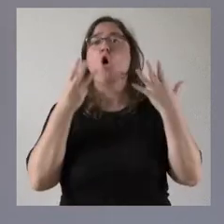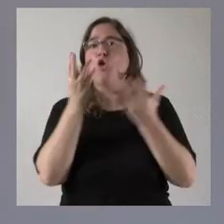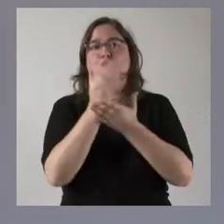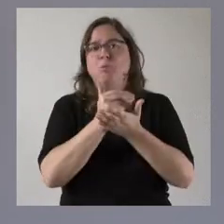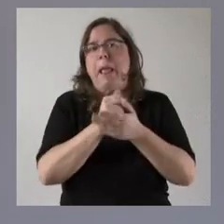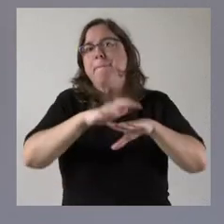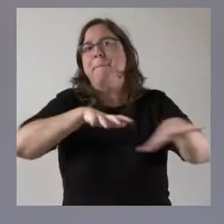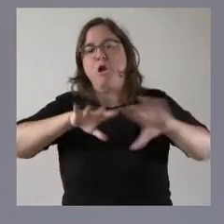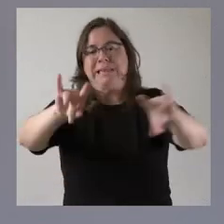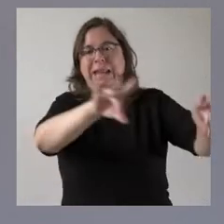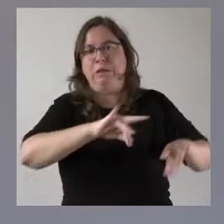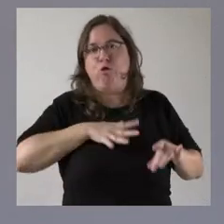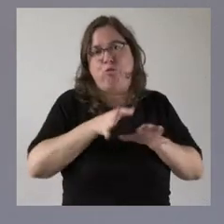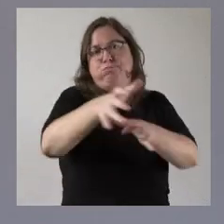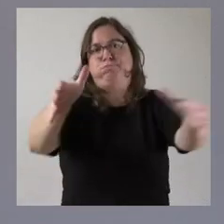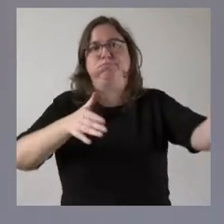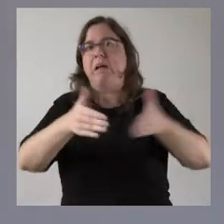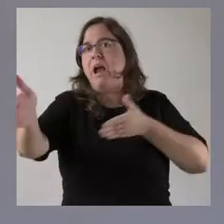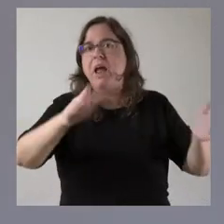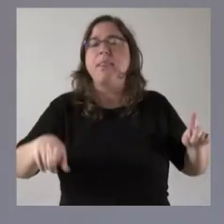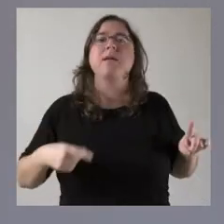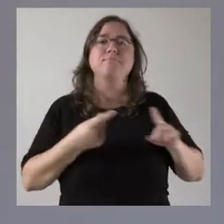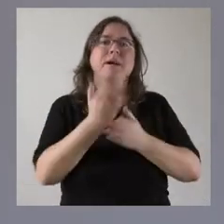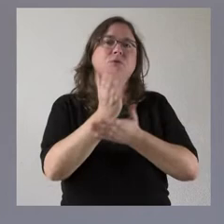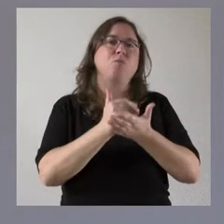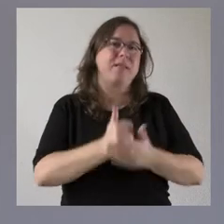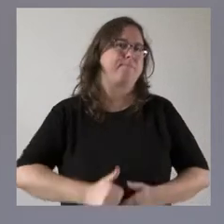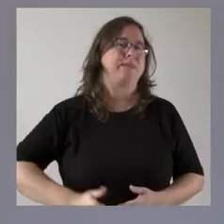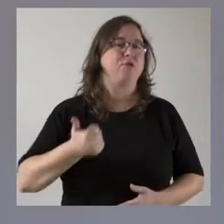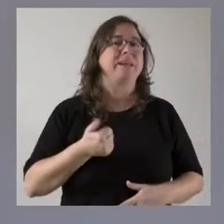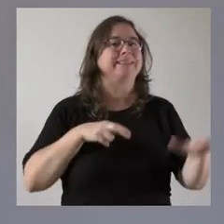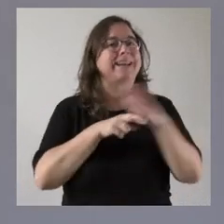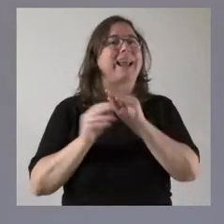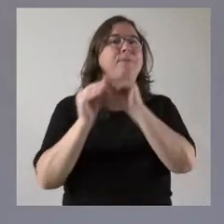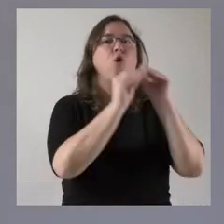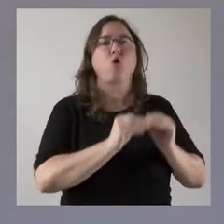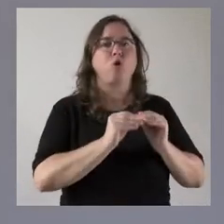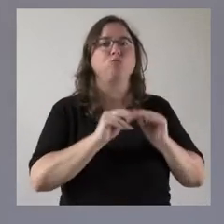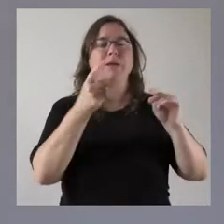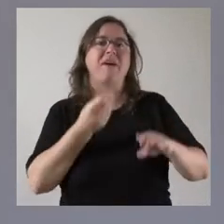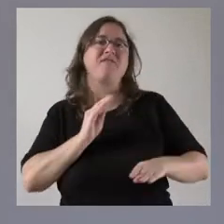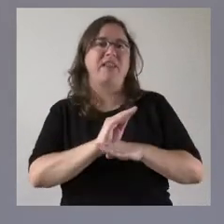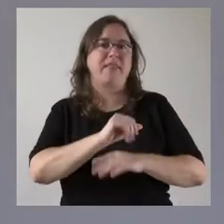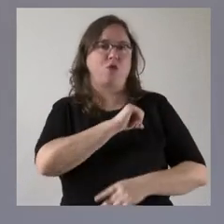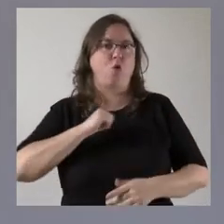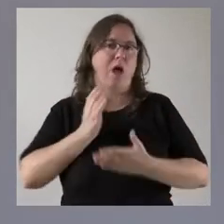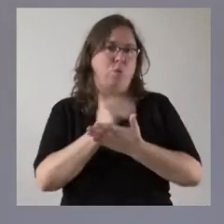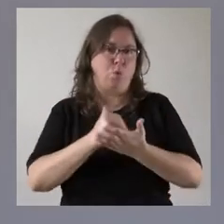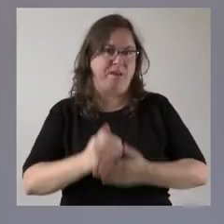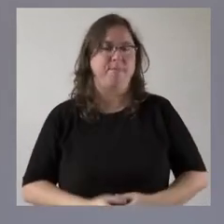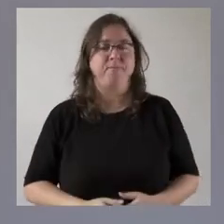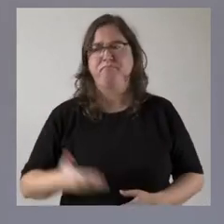de España y representamos también la mayor parte de las comunidades autónomas de régimen común en torno a la financiación autonómica hace ya un tiempo